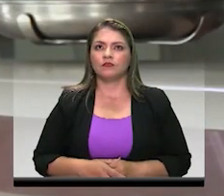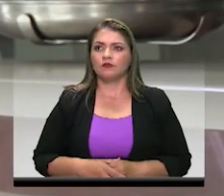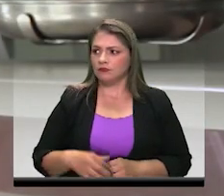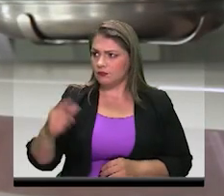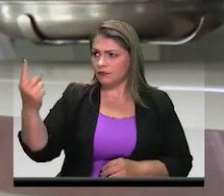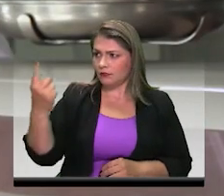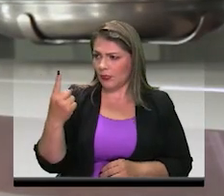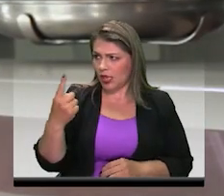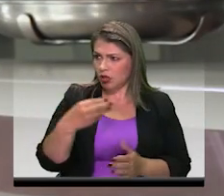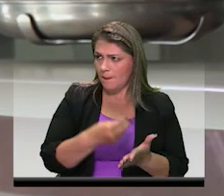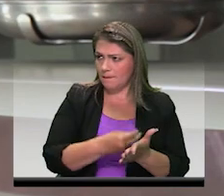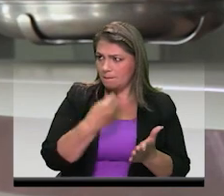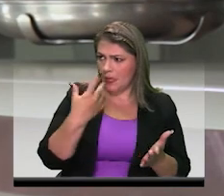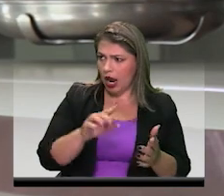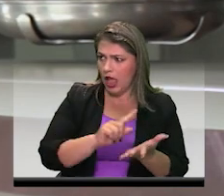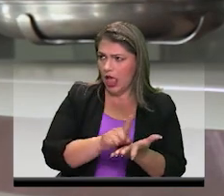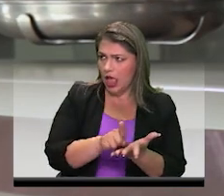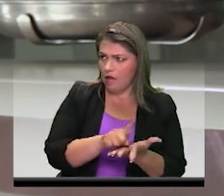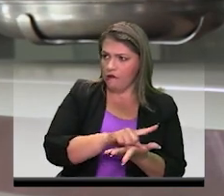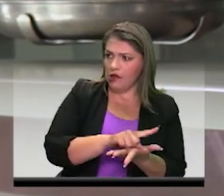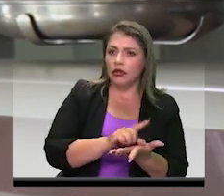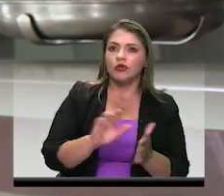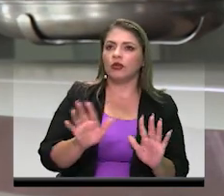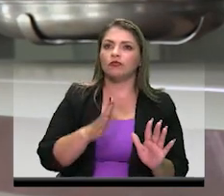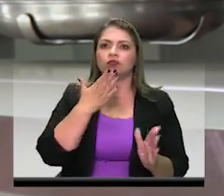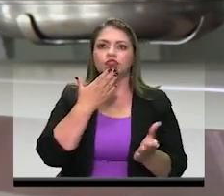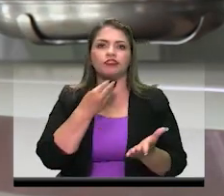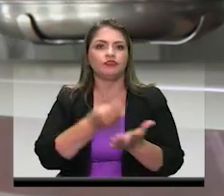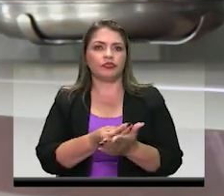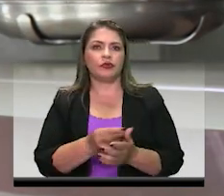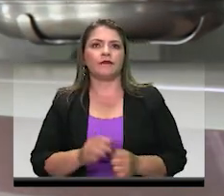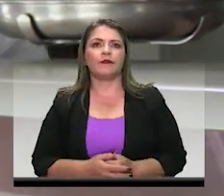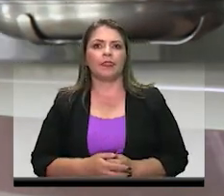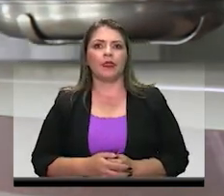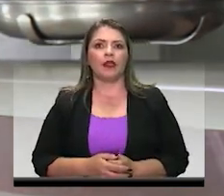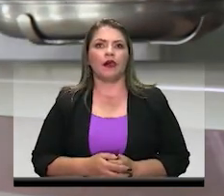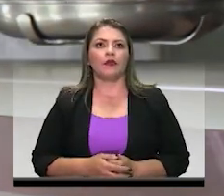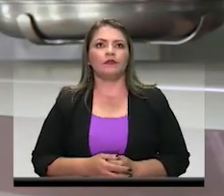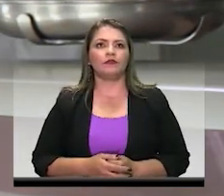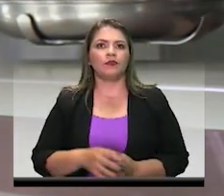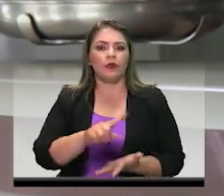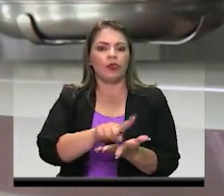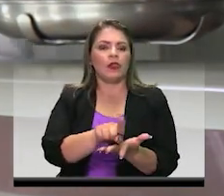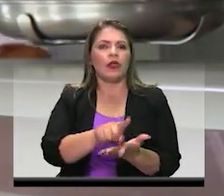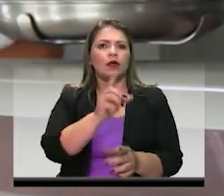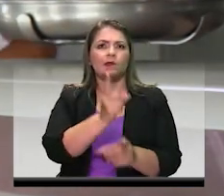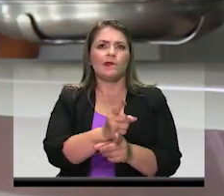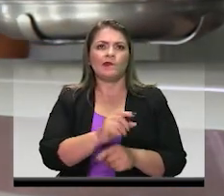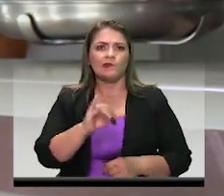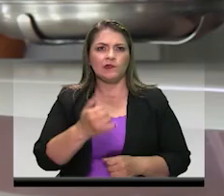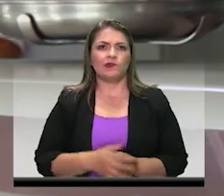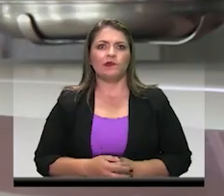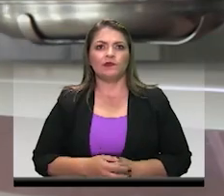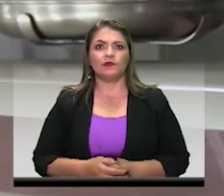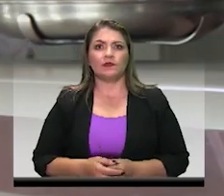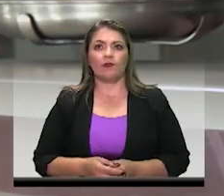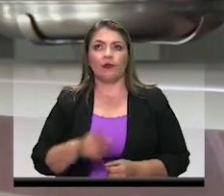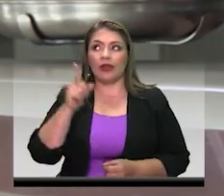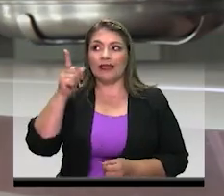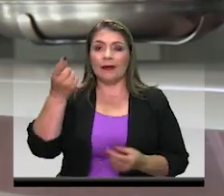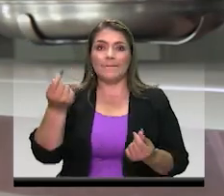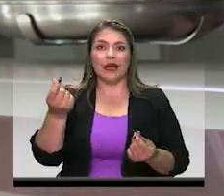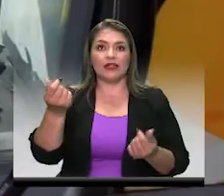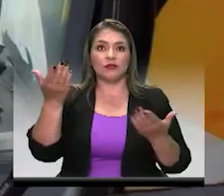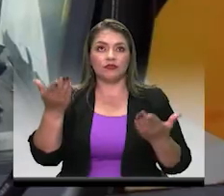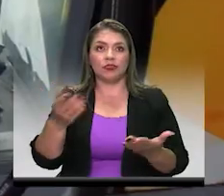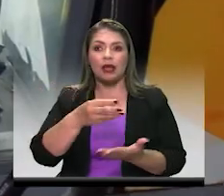pagar algo que no está llevando. Esa es la confiabilidad que dan nuestras balanzas. El peso que aparece ahí es lo que va a cancelar en